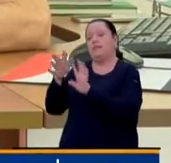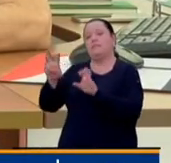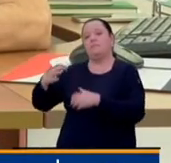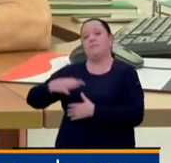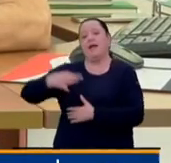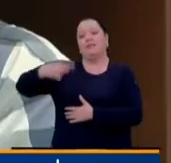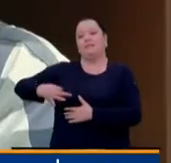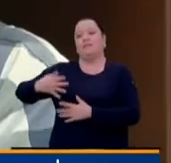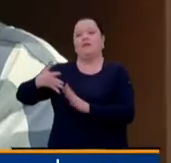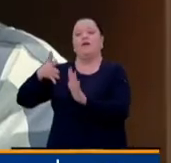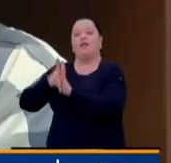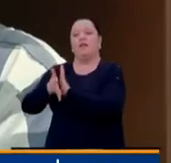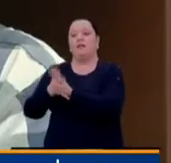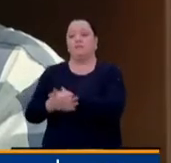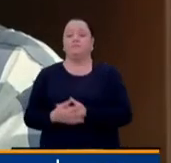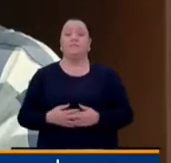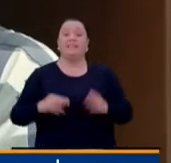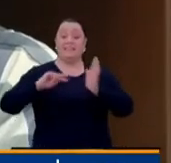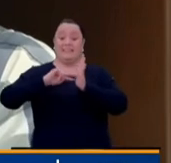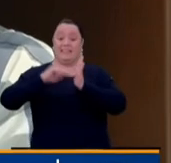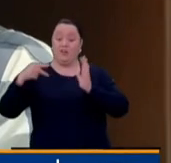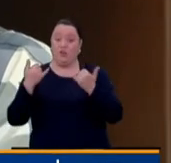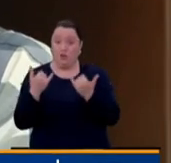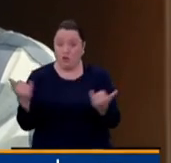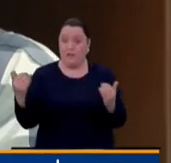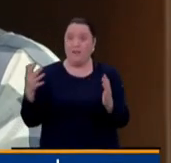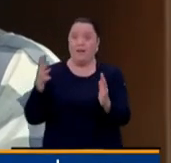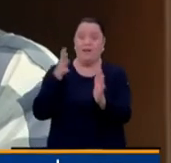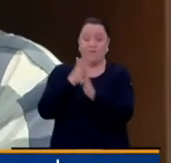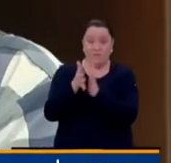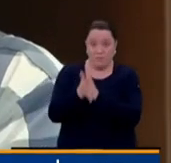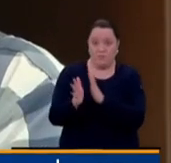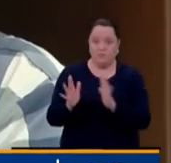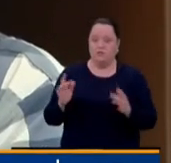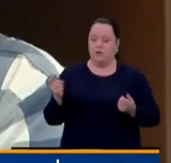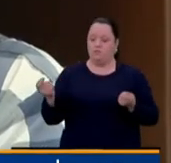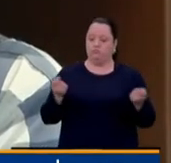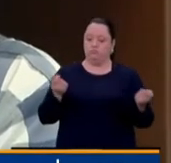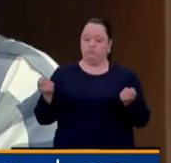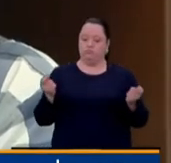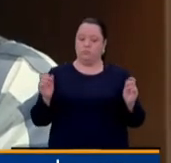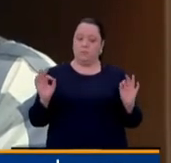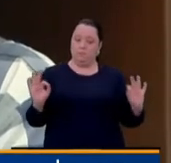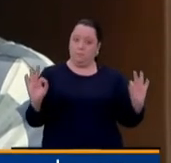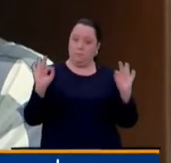esta tecnología y si esta información se maneja adecuadamente, pues